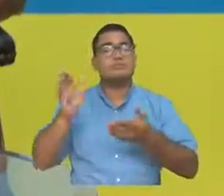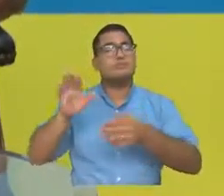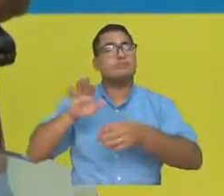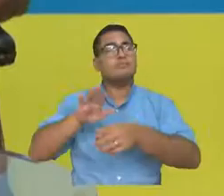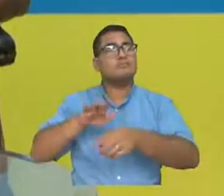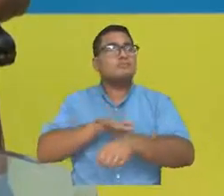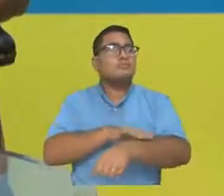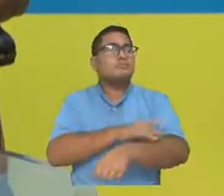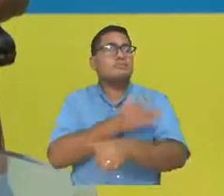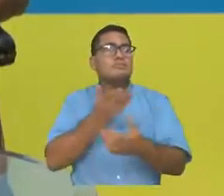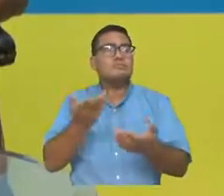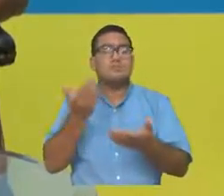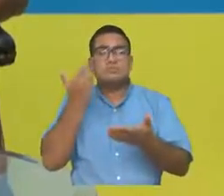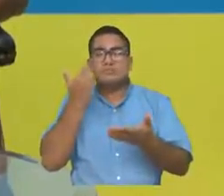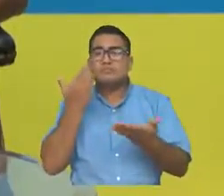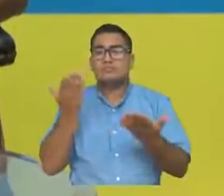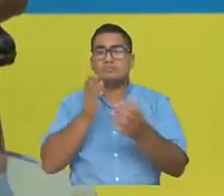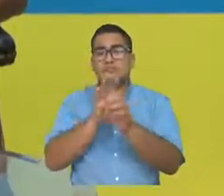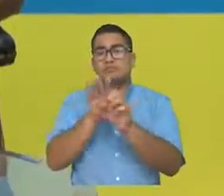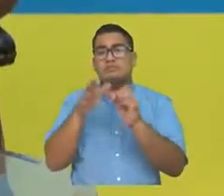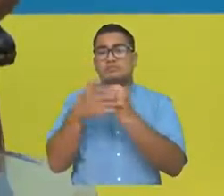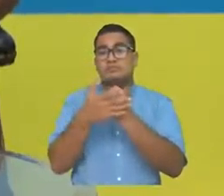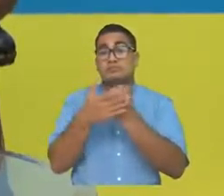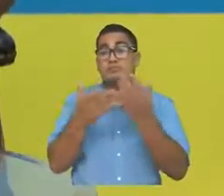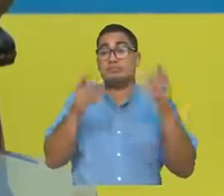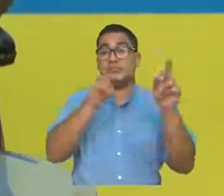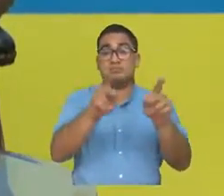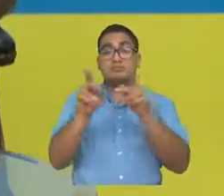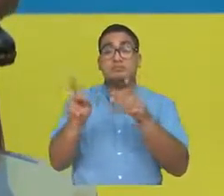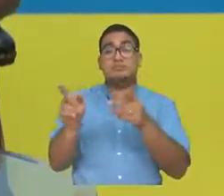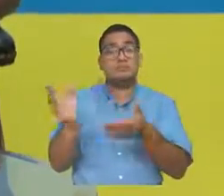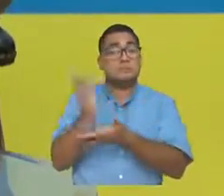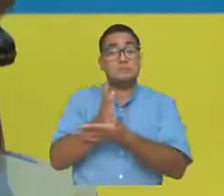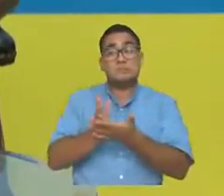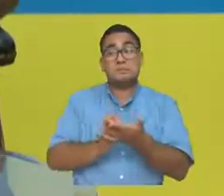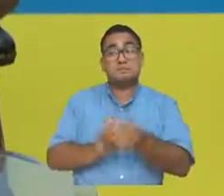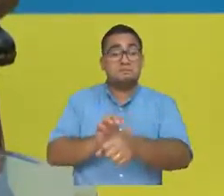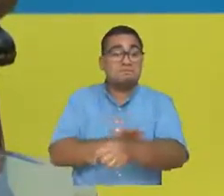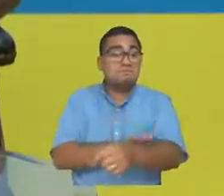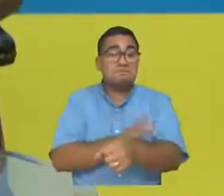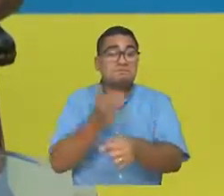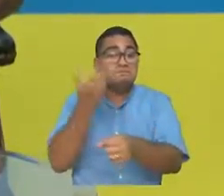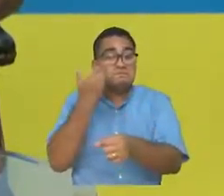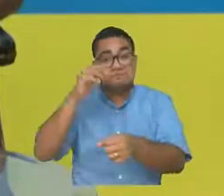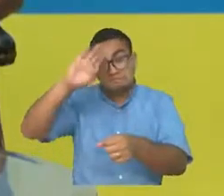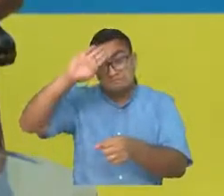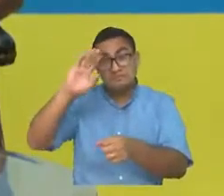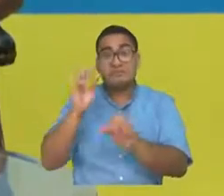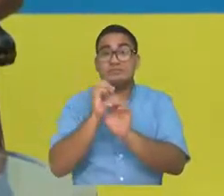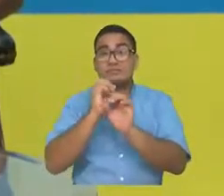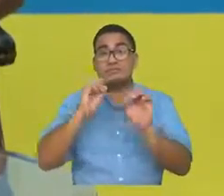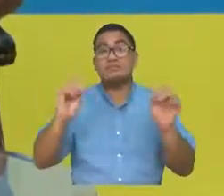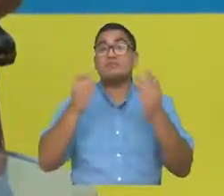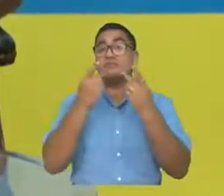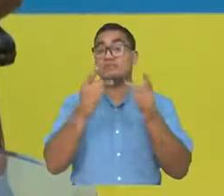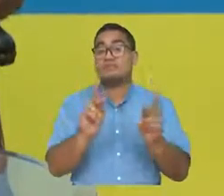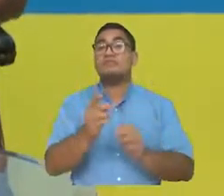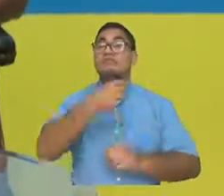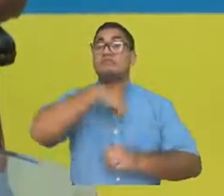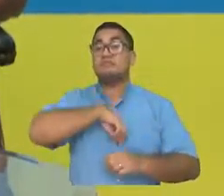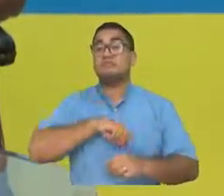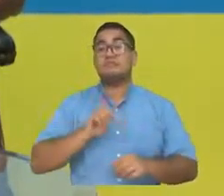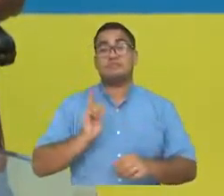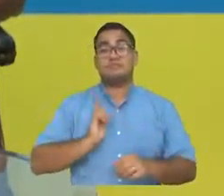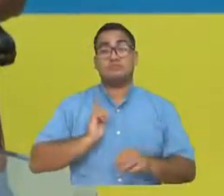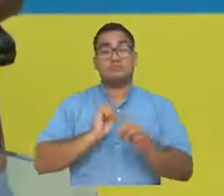énfasis en la prevención. Prevenir es salud, precisamente así como se llama nuestro programa. El día de hoy vamos a estar hablando sobre